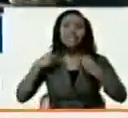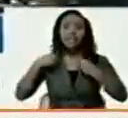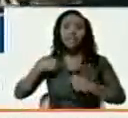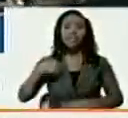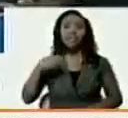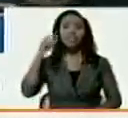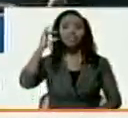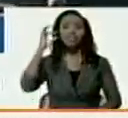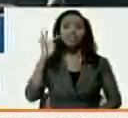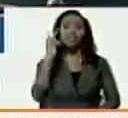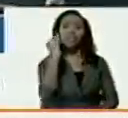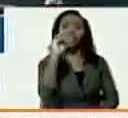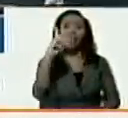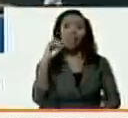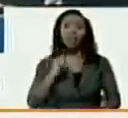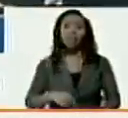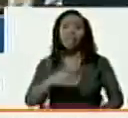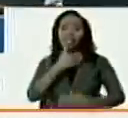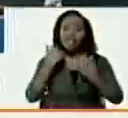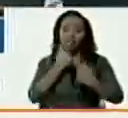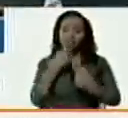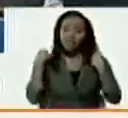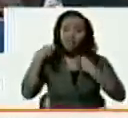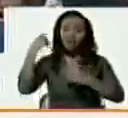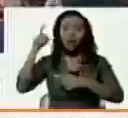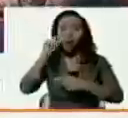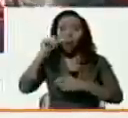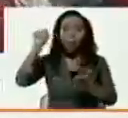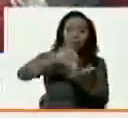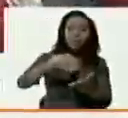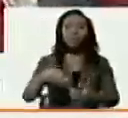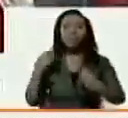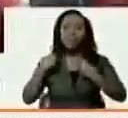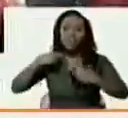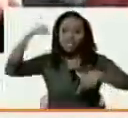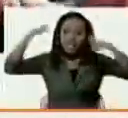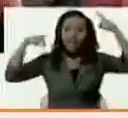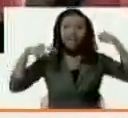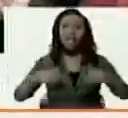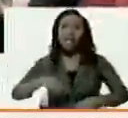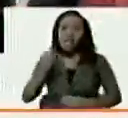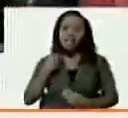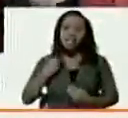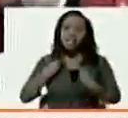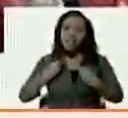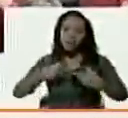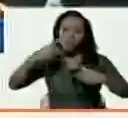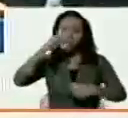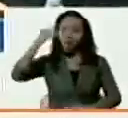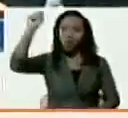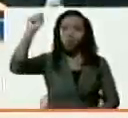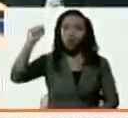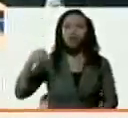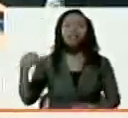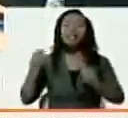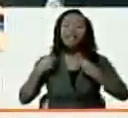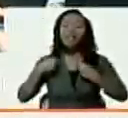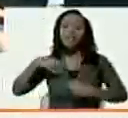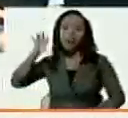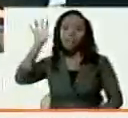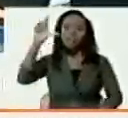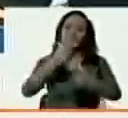Fidel! ¡Viva! ¡Que viva Soleimani! ¡Viva! ¡Que viva Chávez! ¡Viva! ¡Que viva Maduro! ¡Viva! ¡Que viva la patria